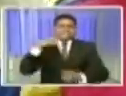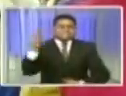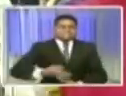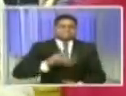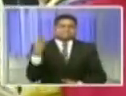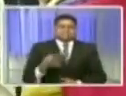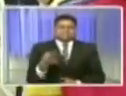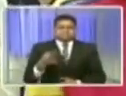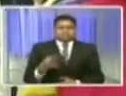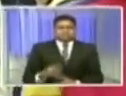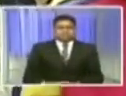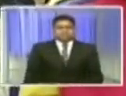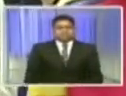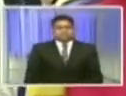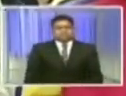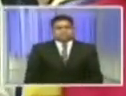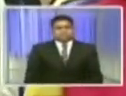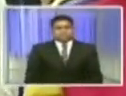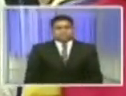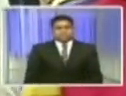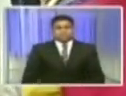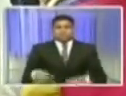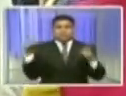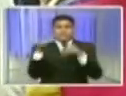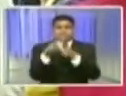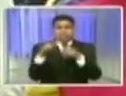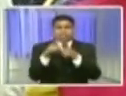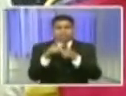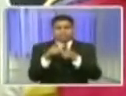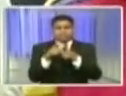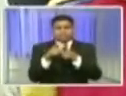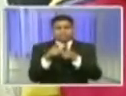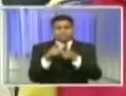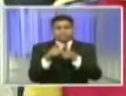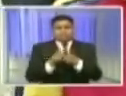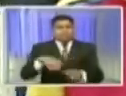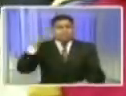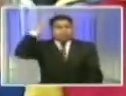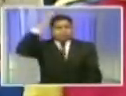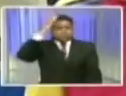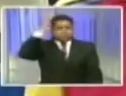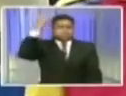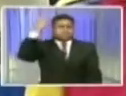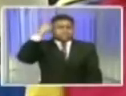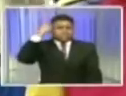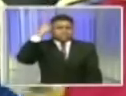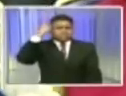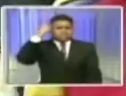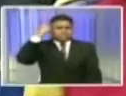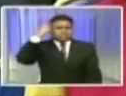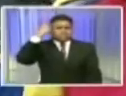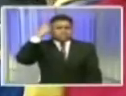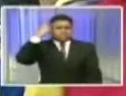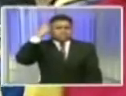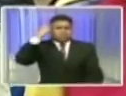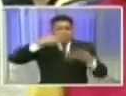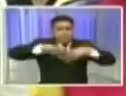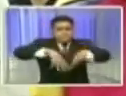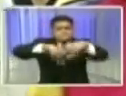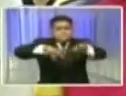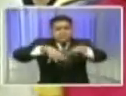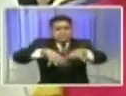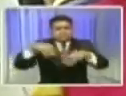siempre. Con la palabra, con la conciencia, con la movilización en la calle, con